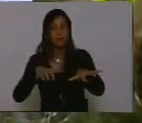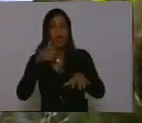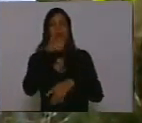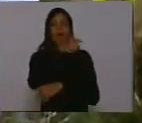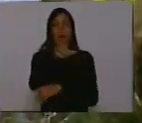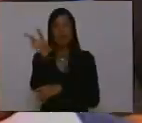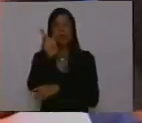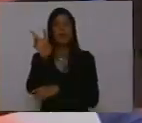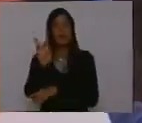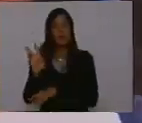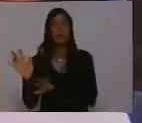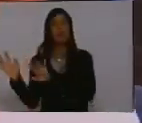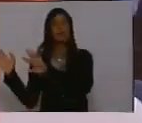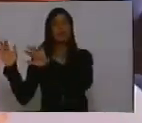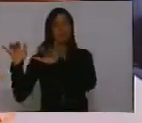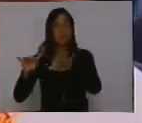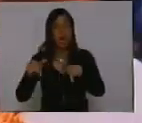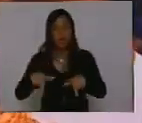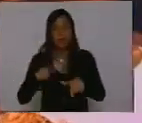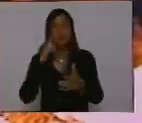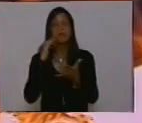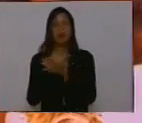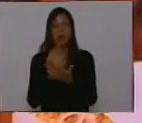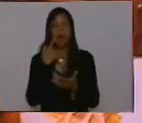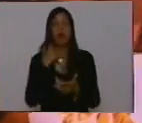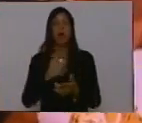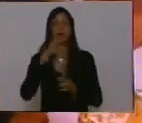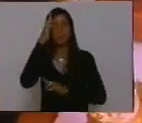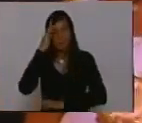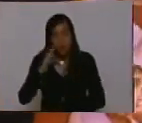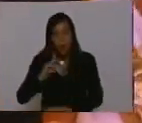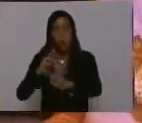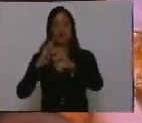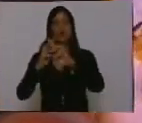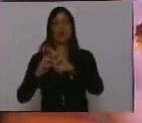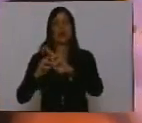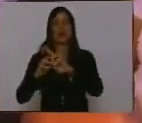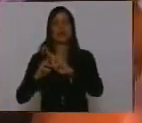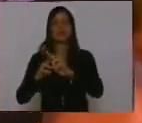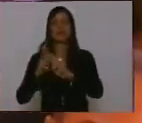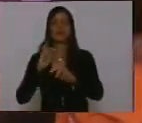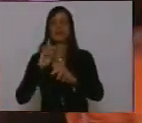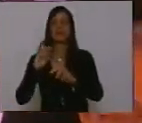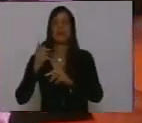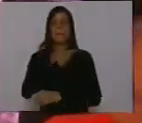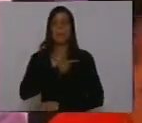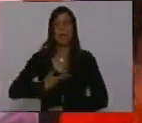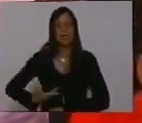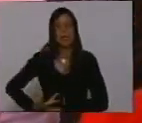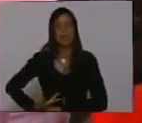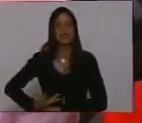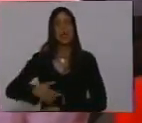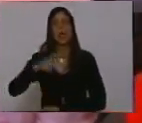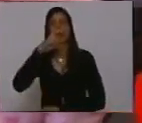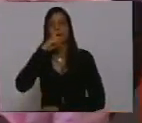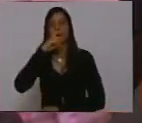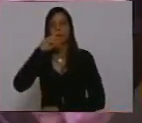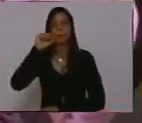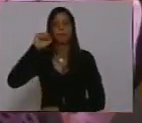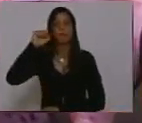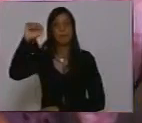venezolano, rindamos nuestro reconocimiento al garante de la paz, a nuestro presidente